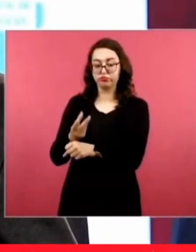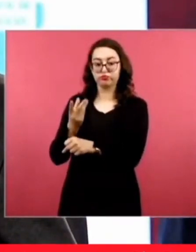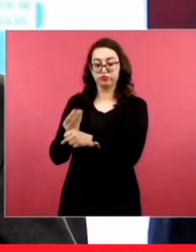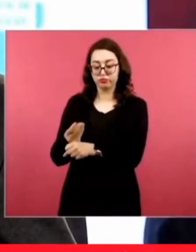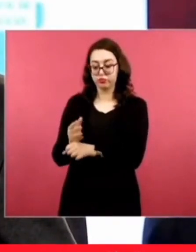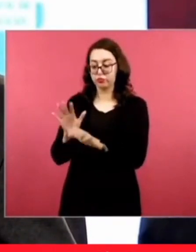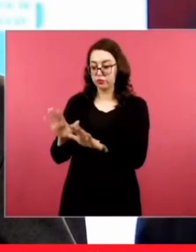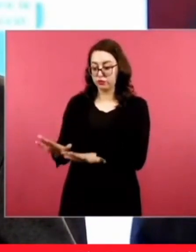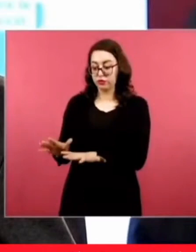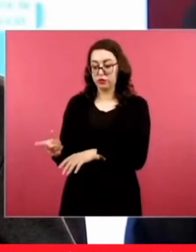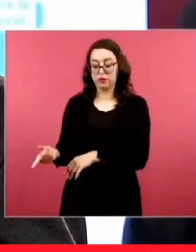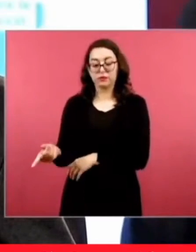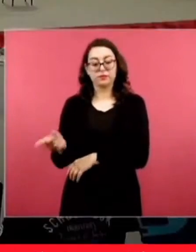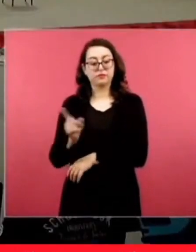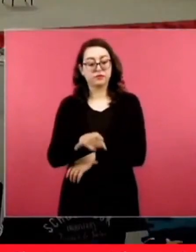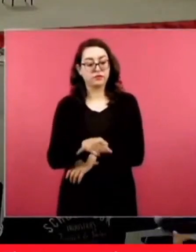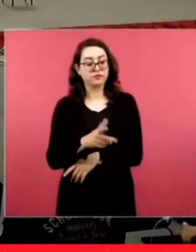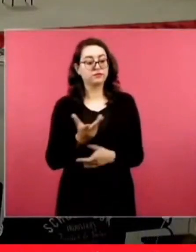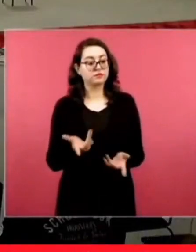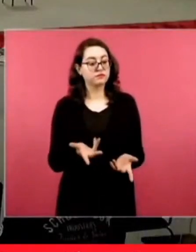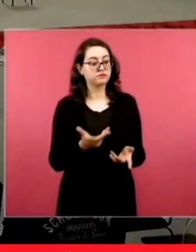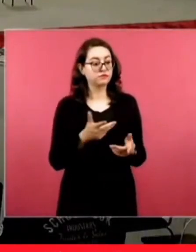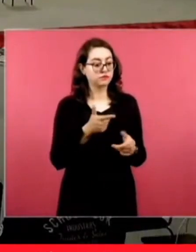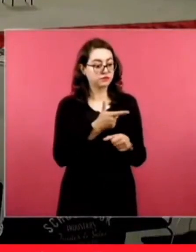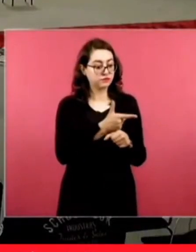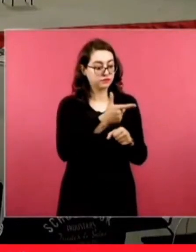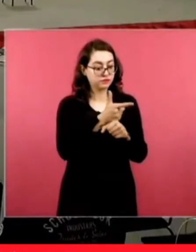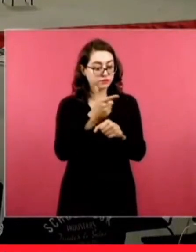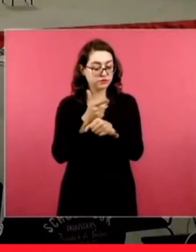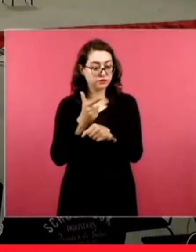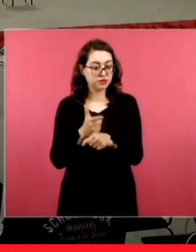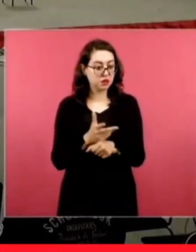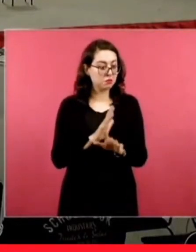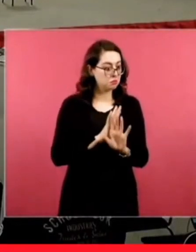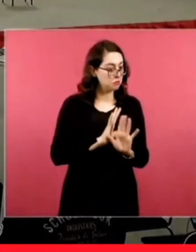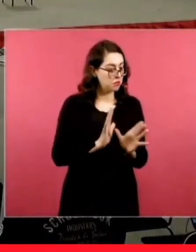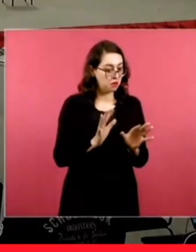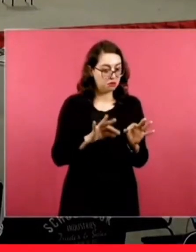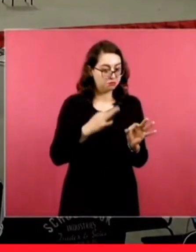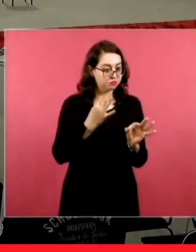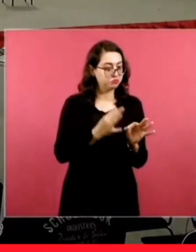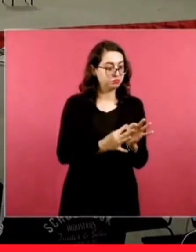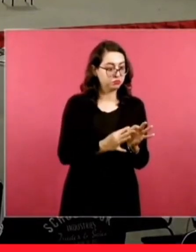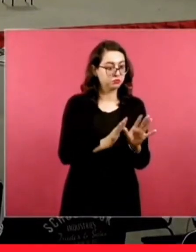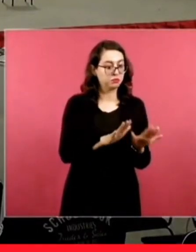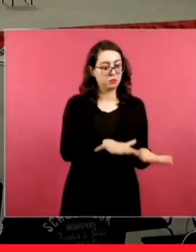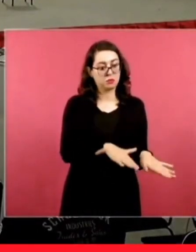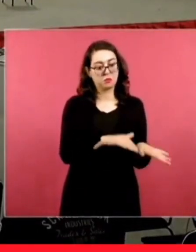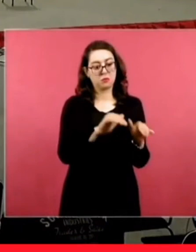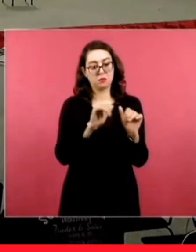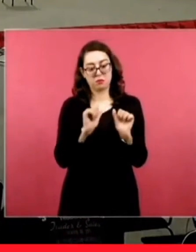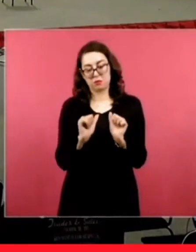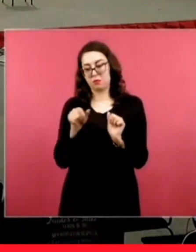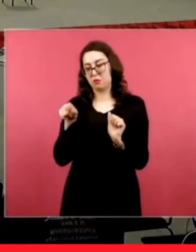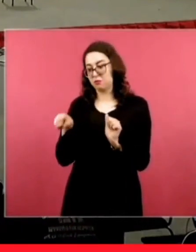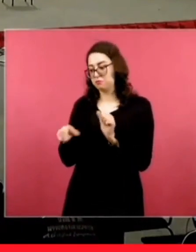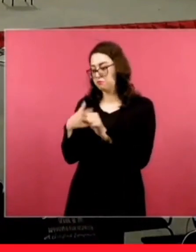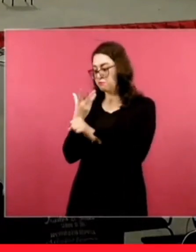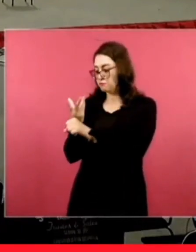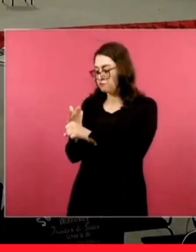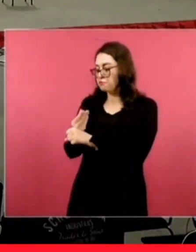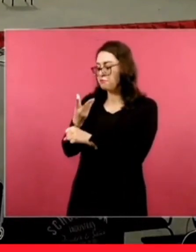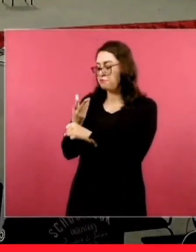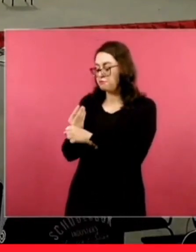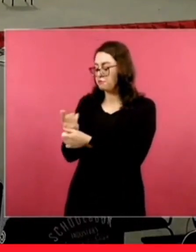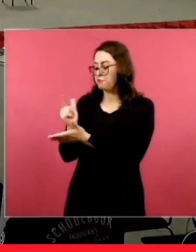campo, tenemos más personal, sobre todo restauradoras y restauradores, en la restauración de piezas